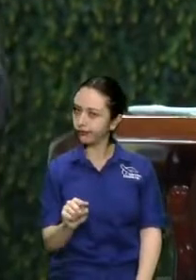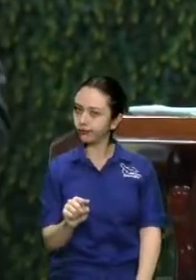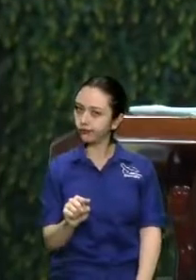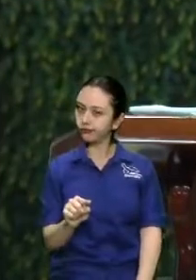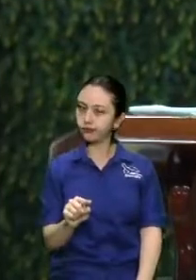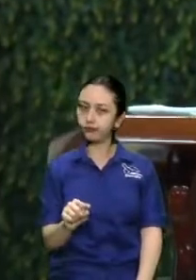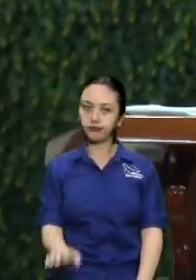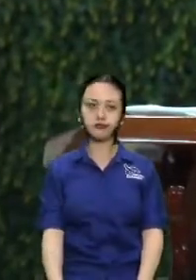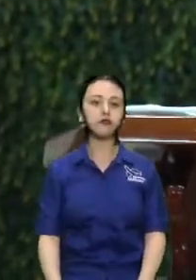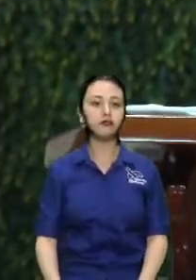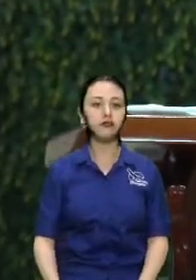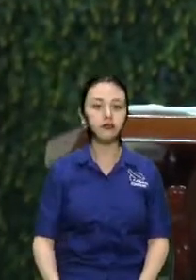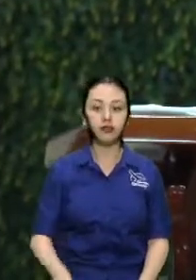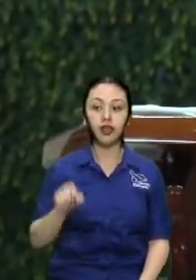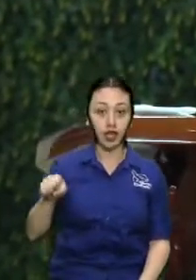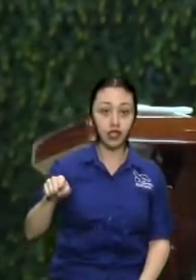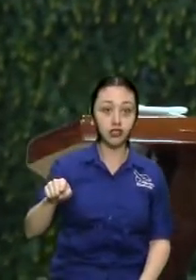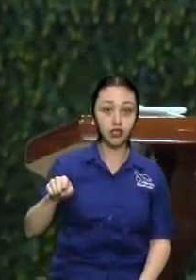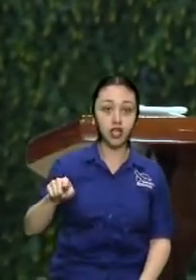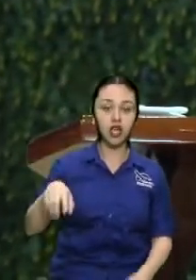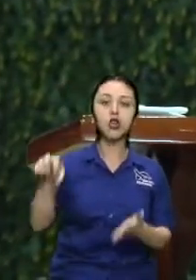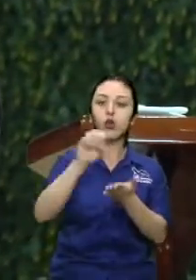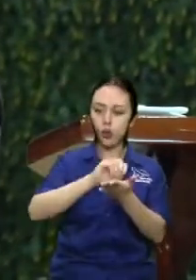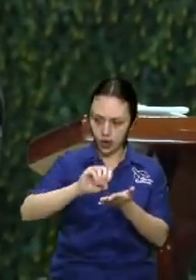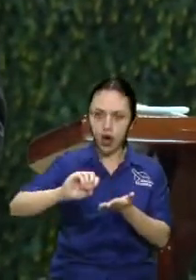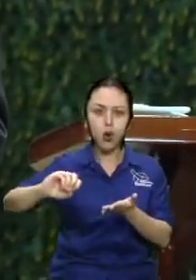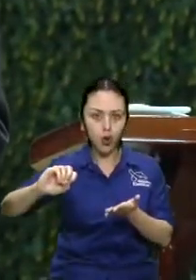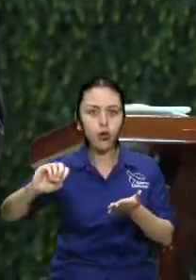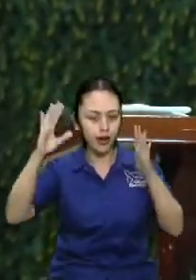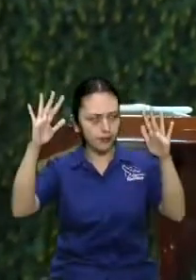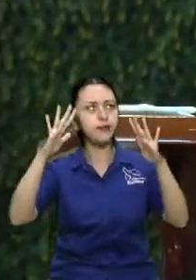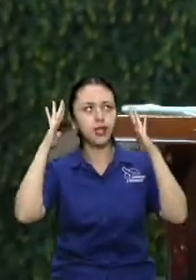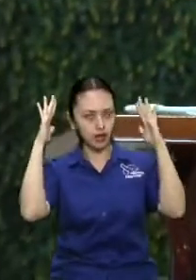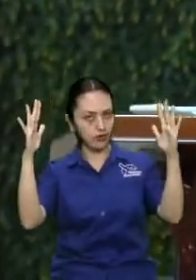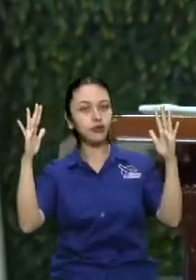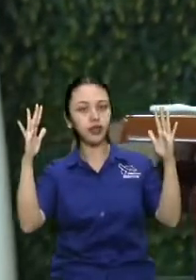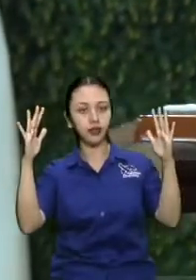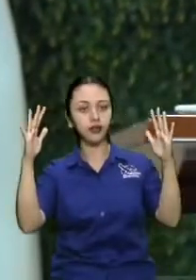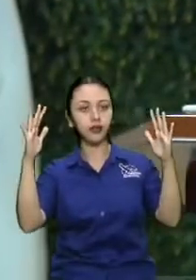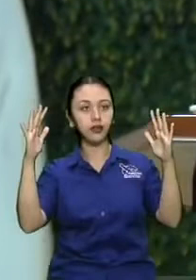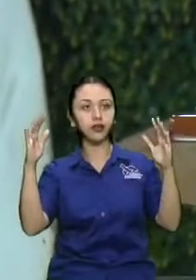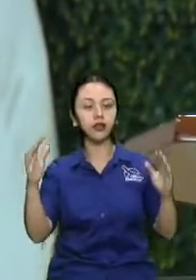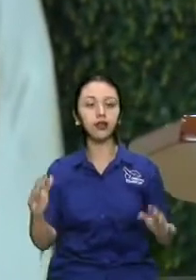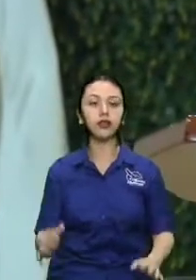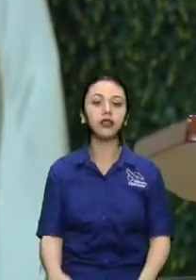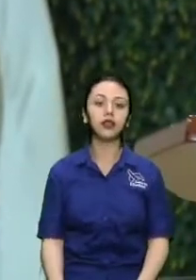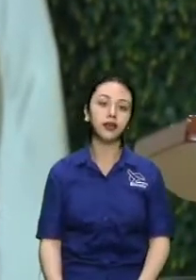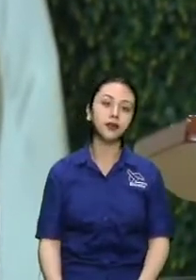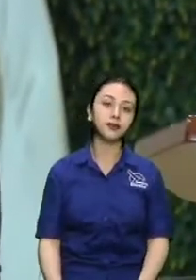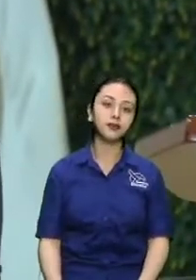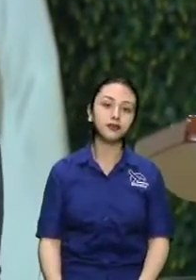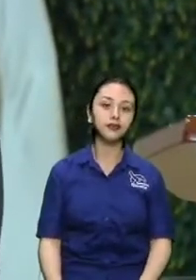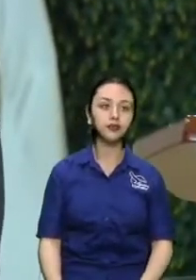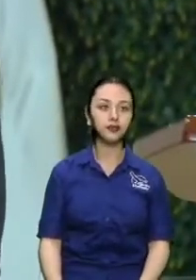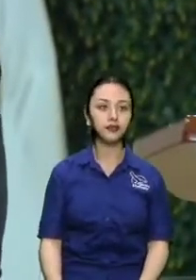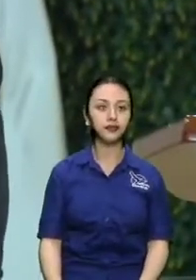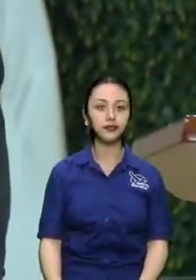de plano, hermano Sergio, hombre, sí. Ah, vaya. ¿Y si gana el Chinabajul?